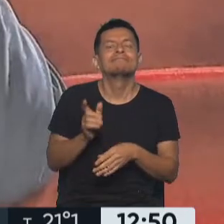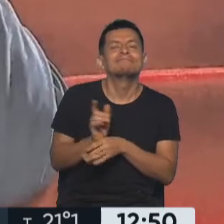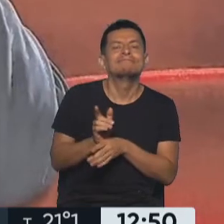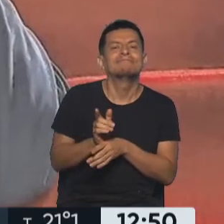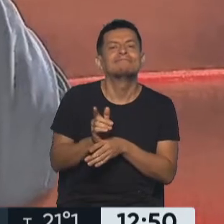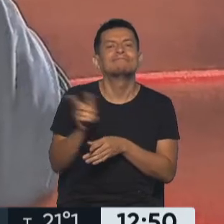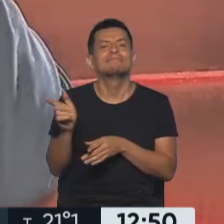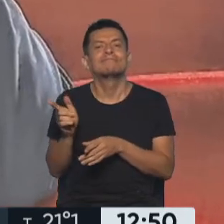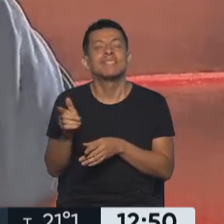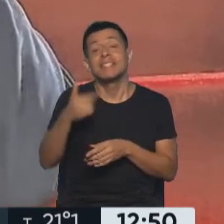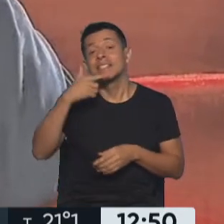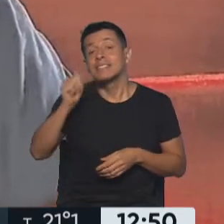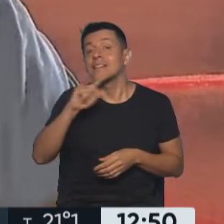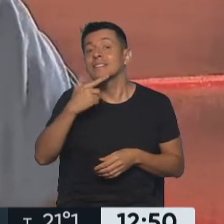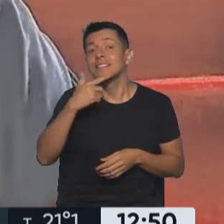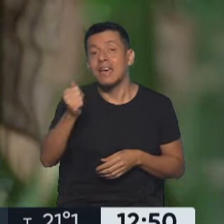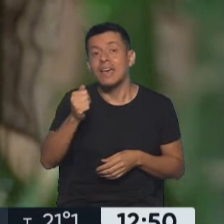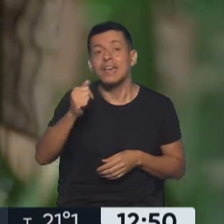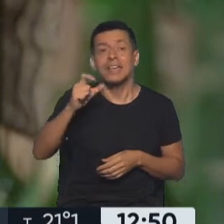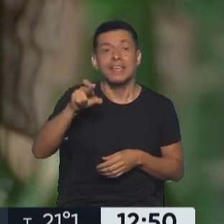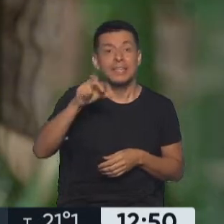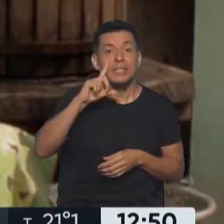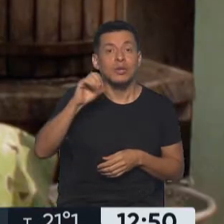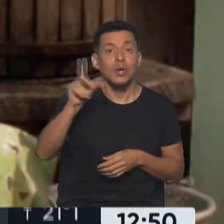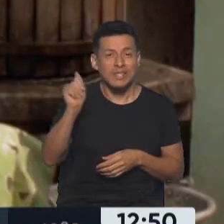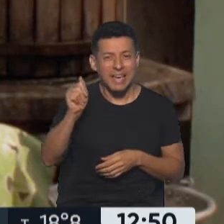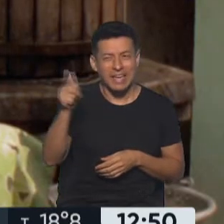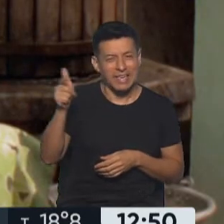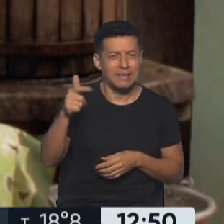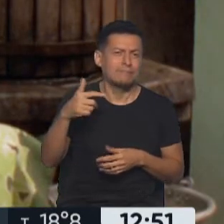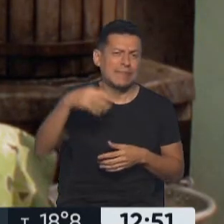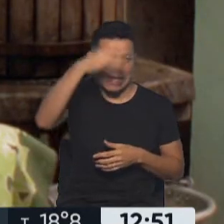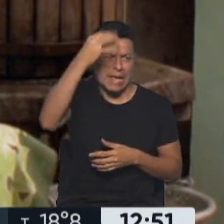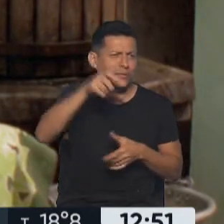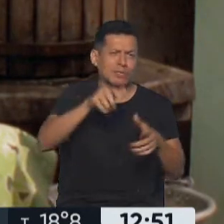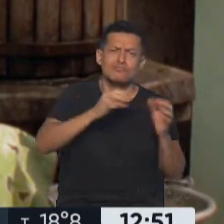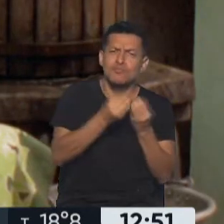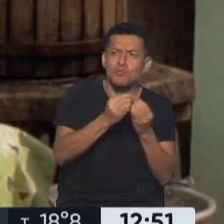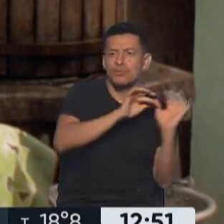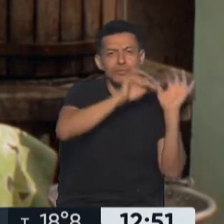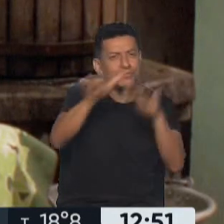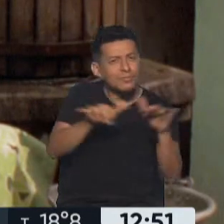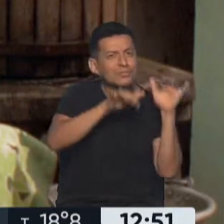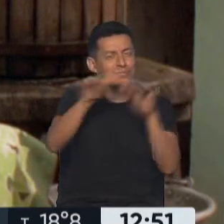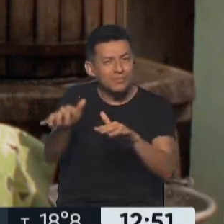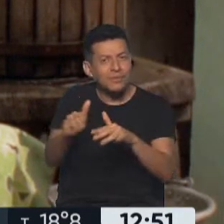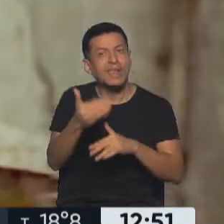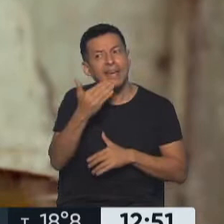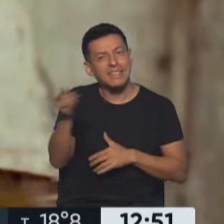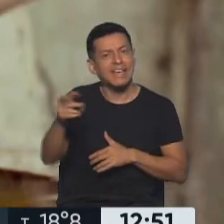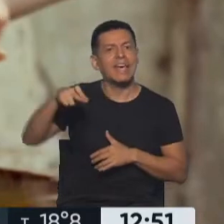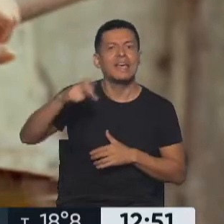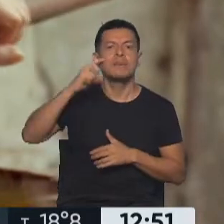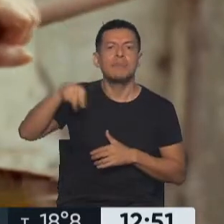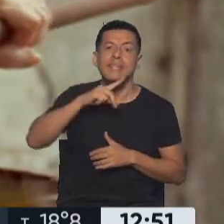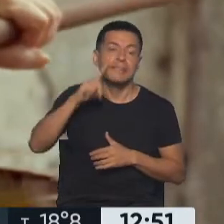paradoja con el tema de la salsa criolla, que tanta gente llevó al teatro, tanta gente se acercó al teatro gracias a Enrique Pinti,